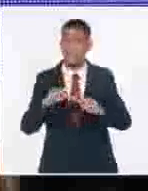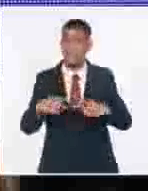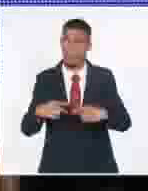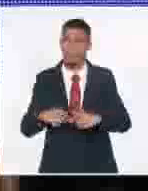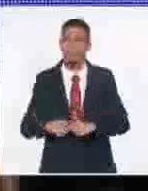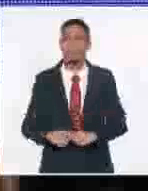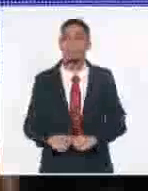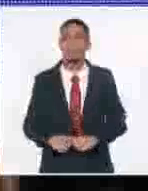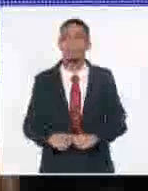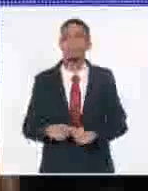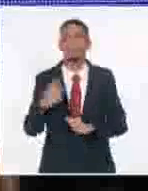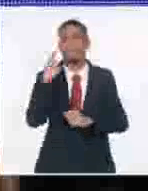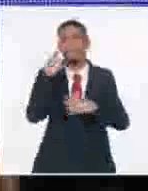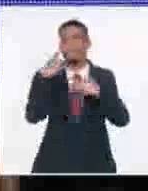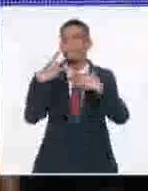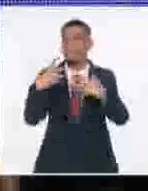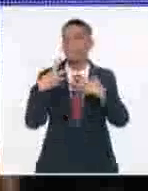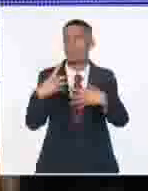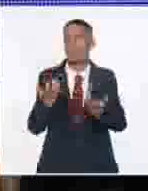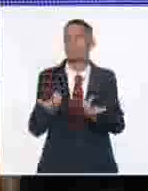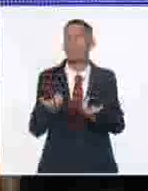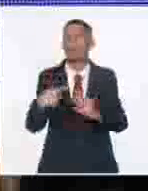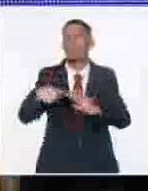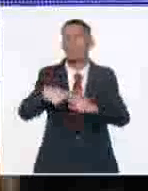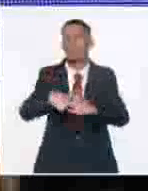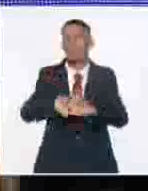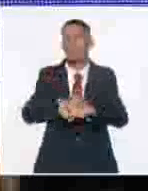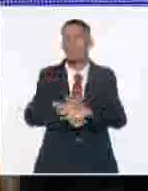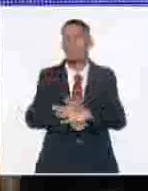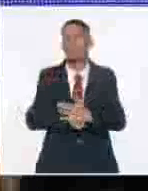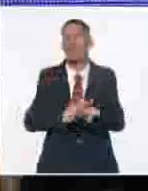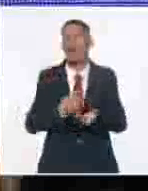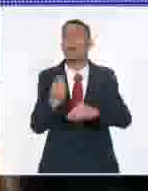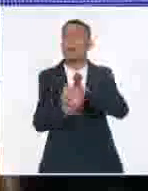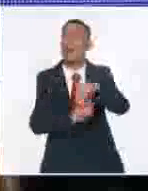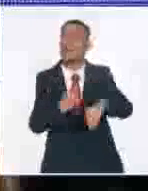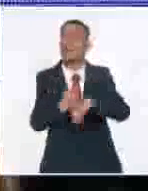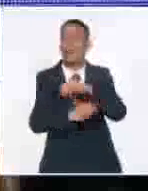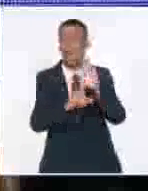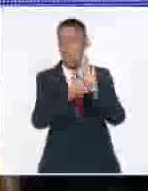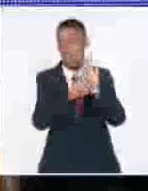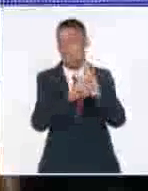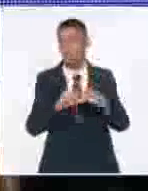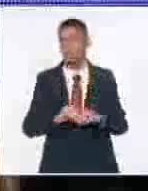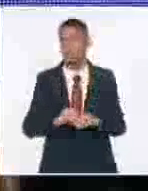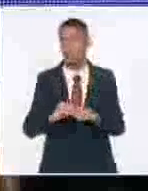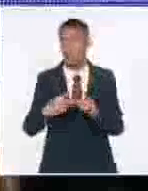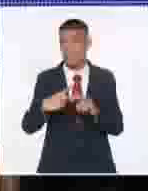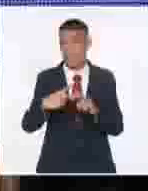la importancia de una profunda reforma. Y en segundo lugar,